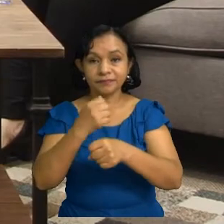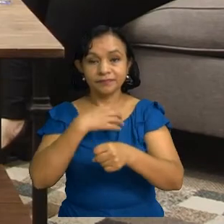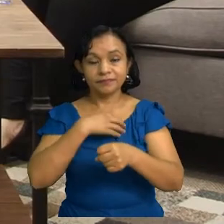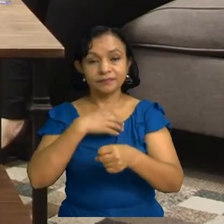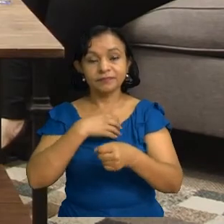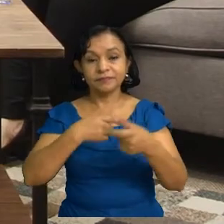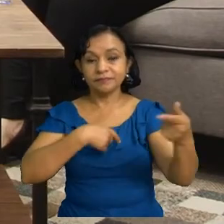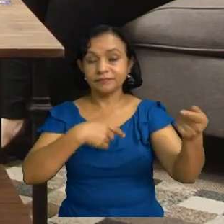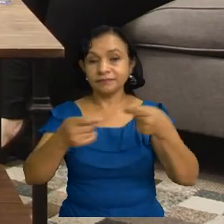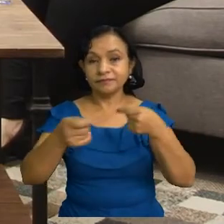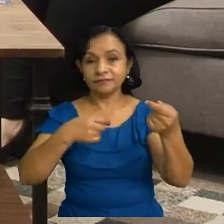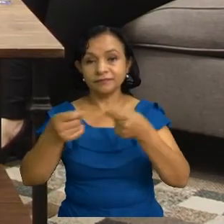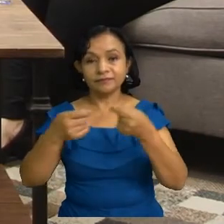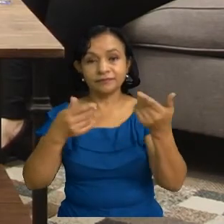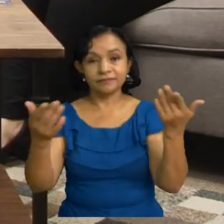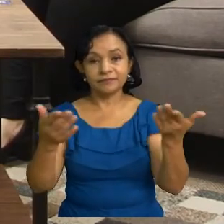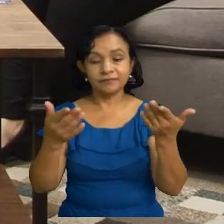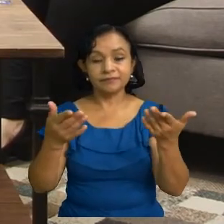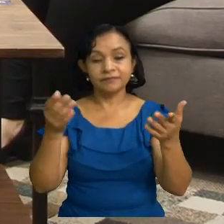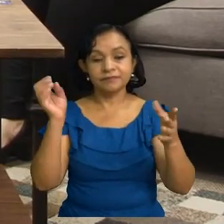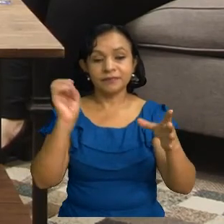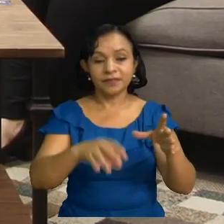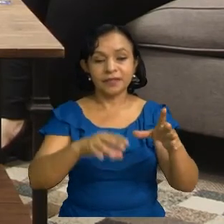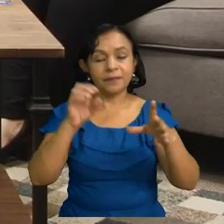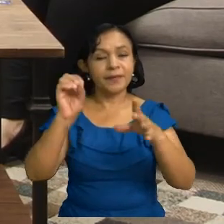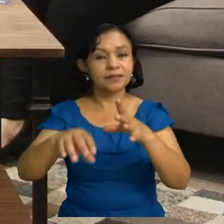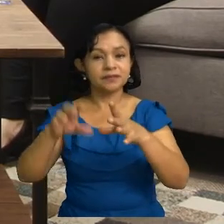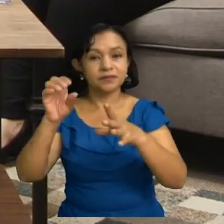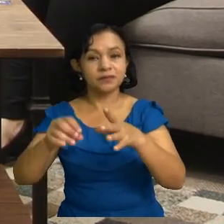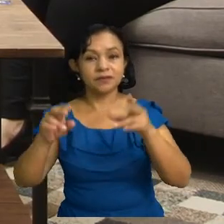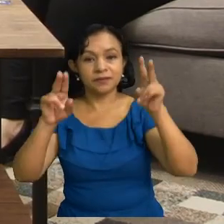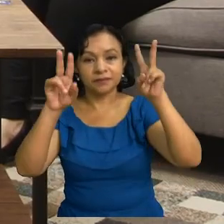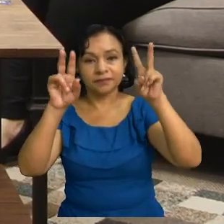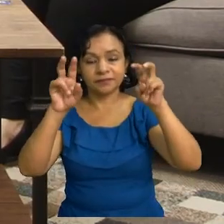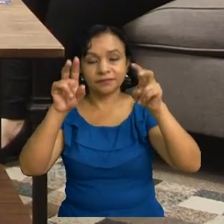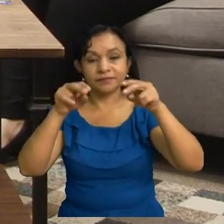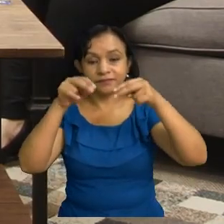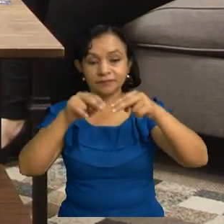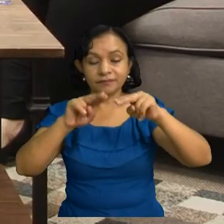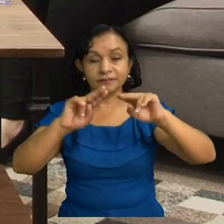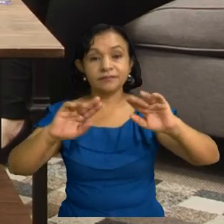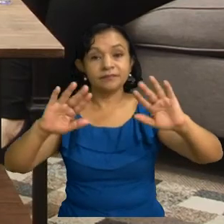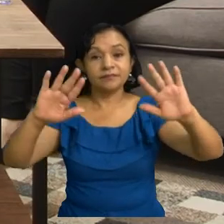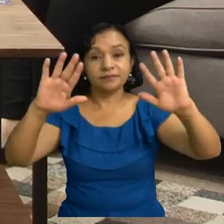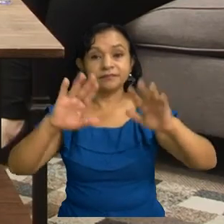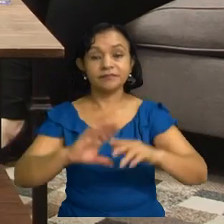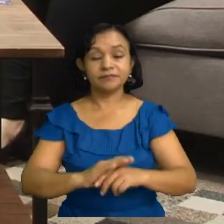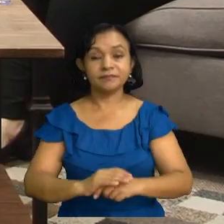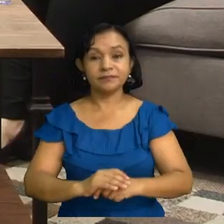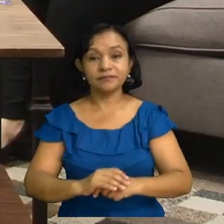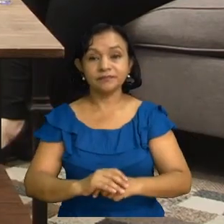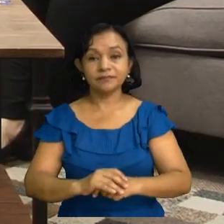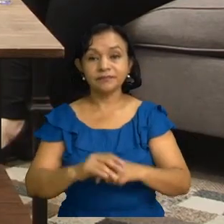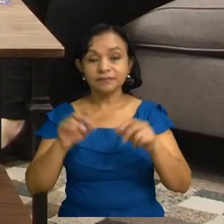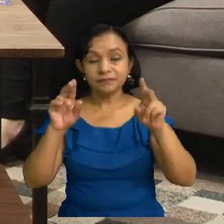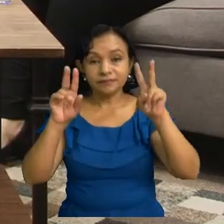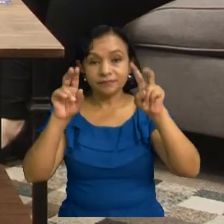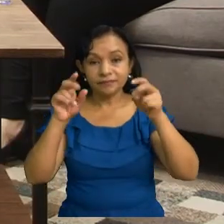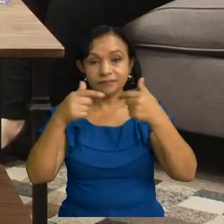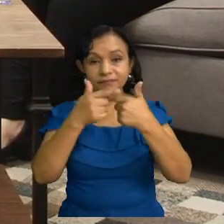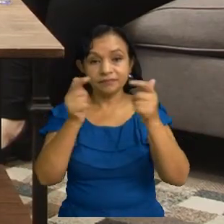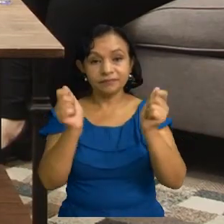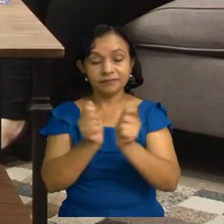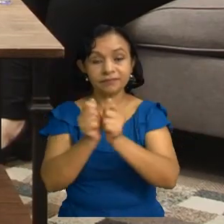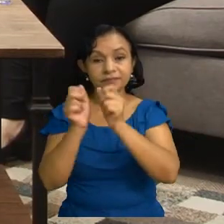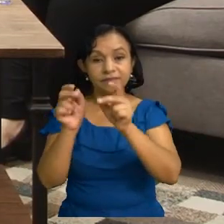exportadores recicladores en el tema de calidad ambiental porque ellos en este sector hay una gran